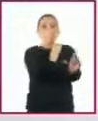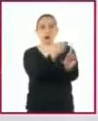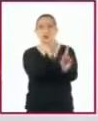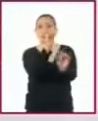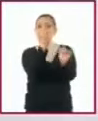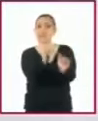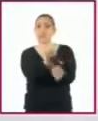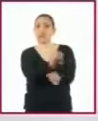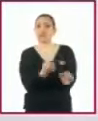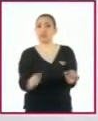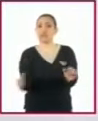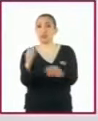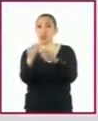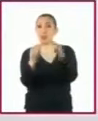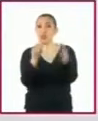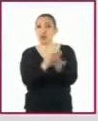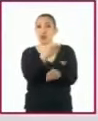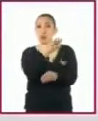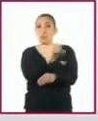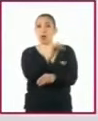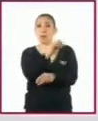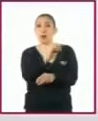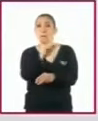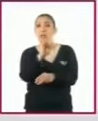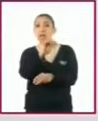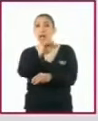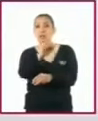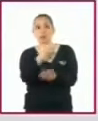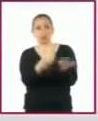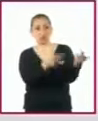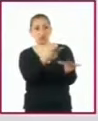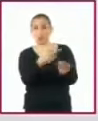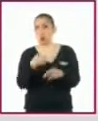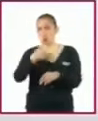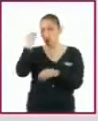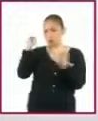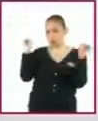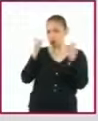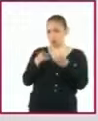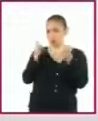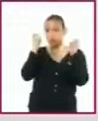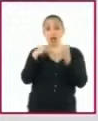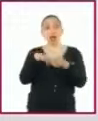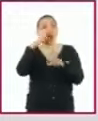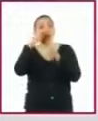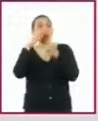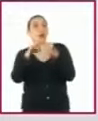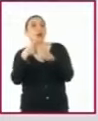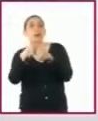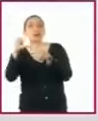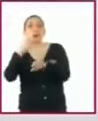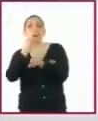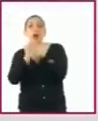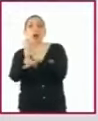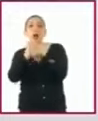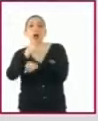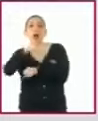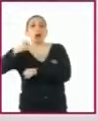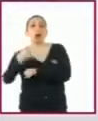artistas más reconocidos del mundo, Pablo Picasso, pero era inocente. El ladrón resultó ser un carpintero